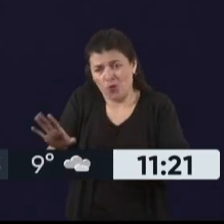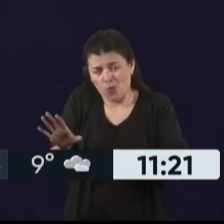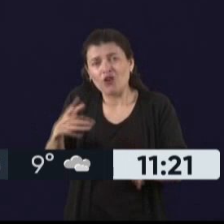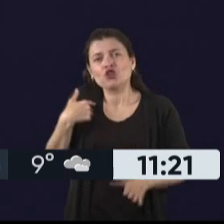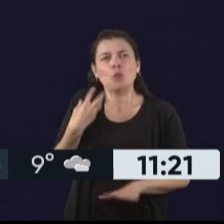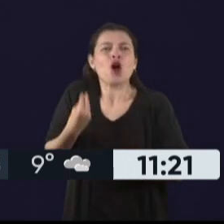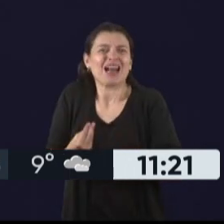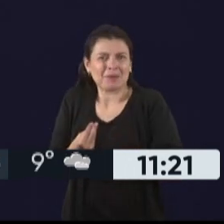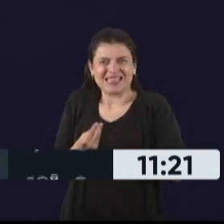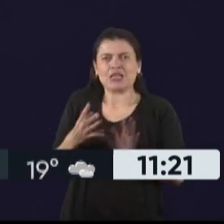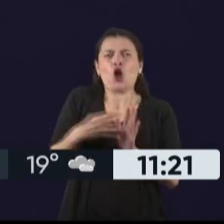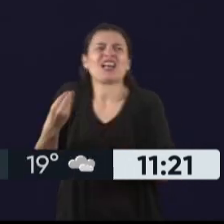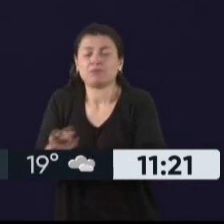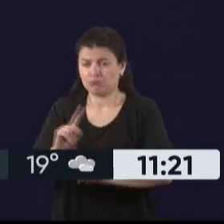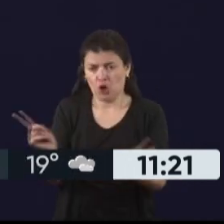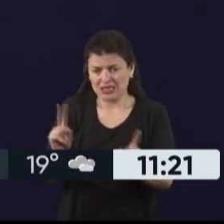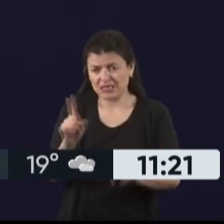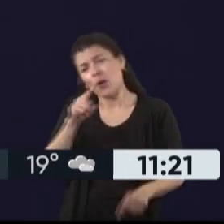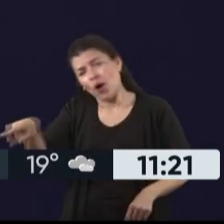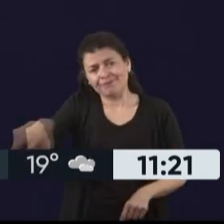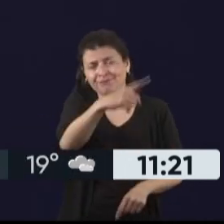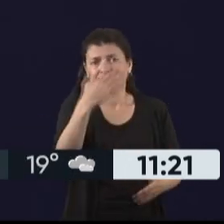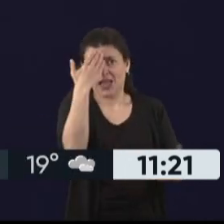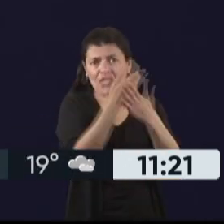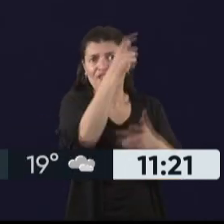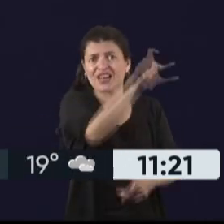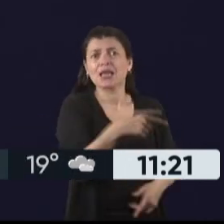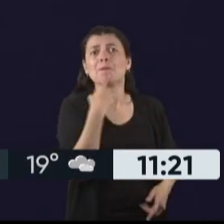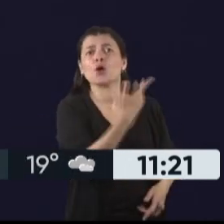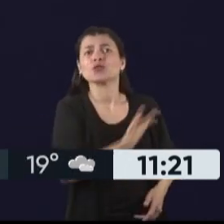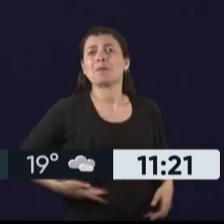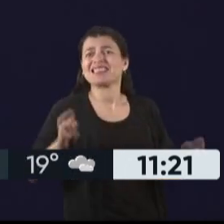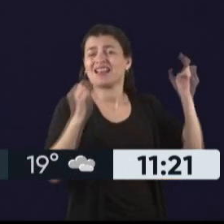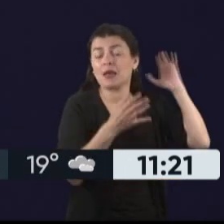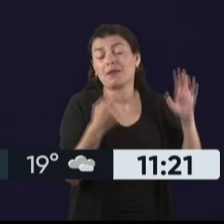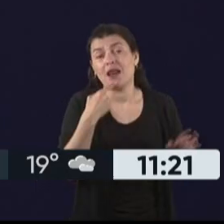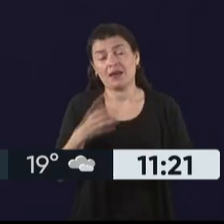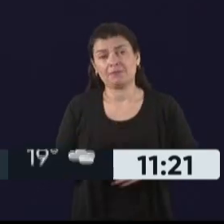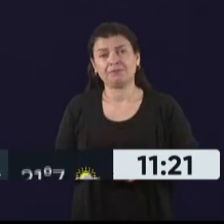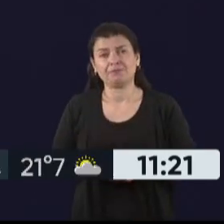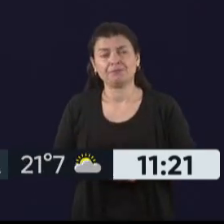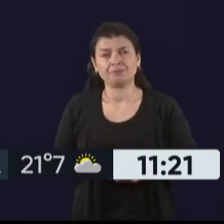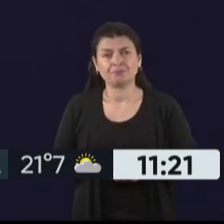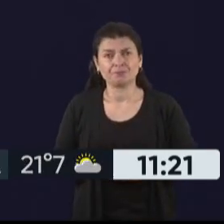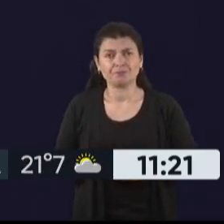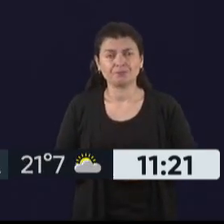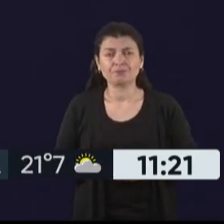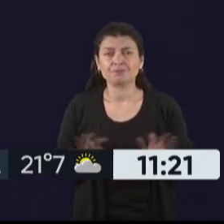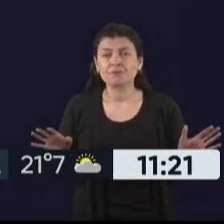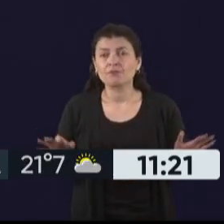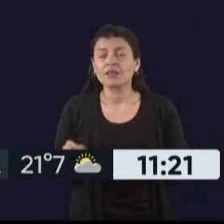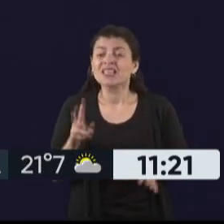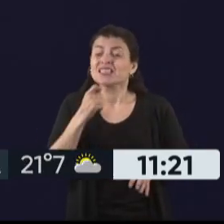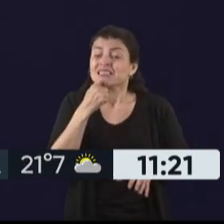representante, ni nada que se le parezca. De todas maneras, remitite al mensaje de